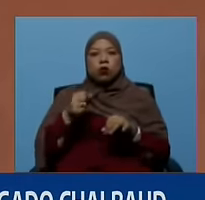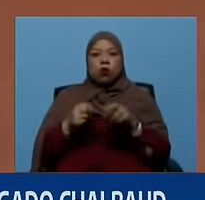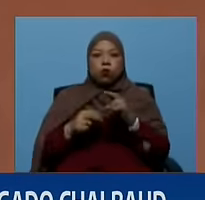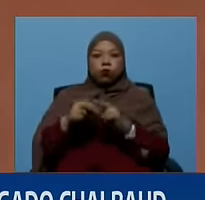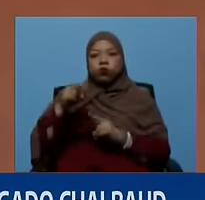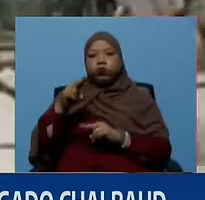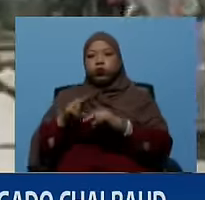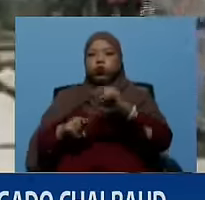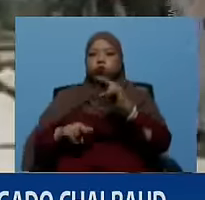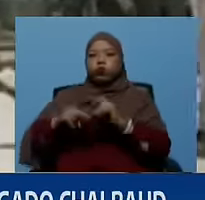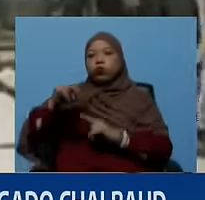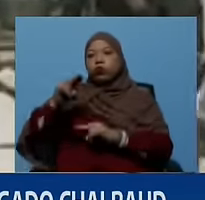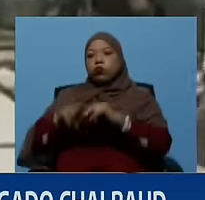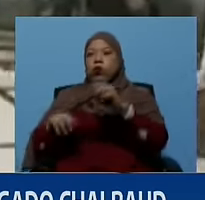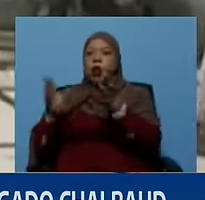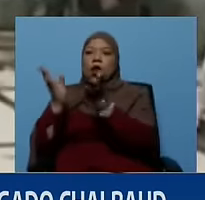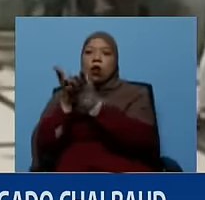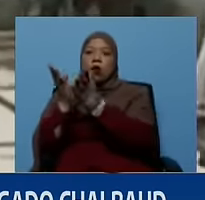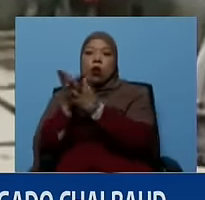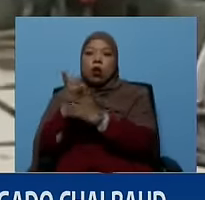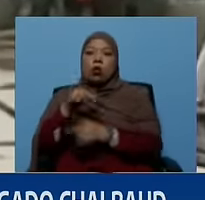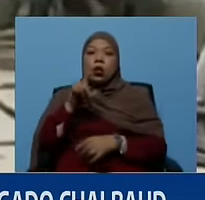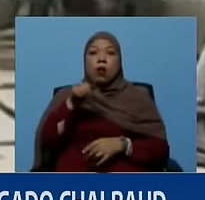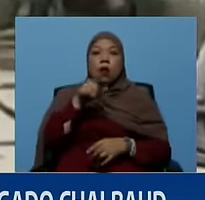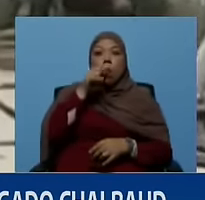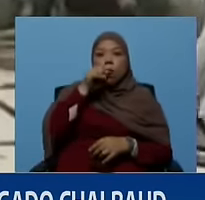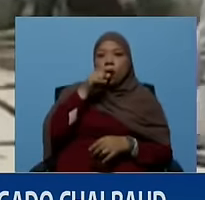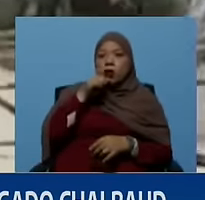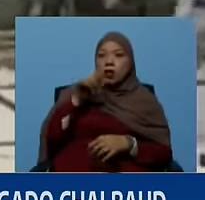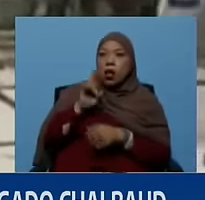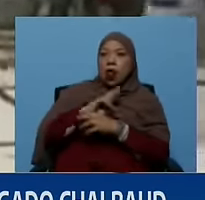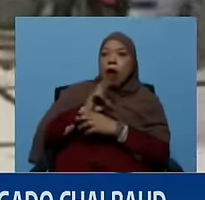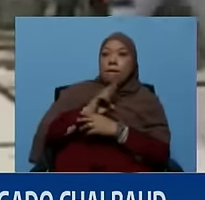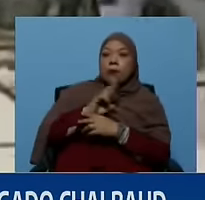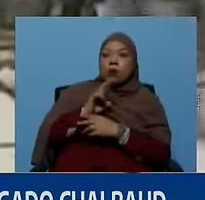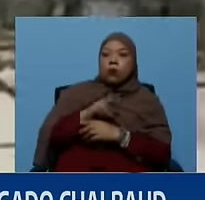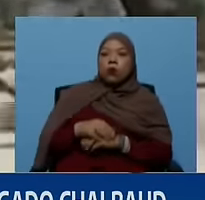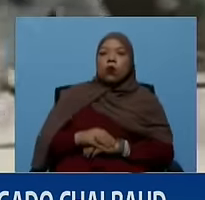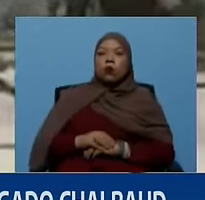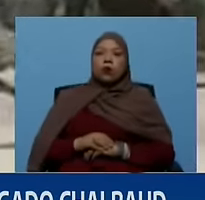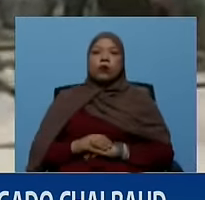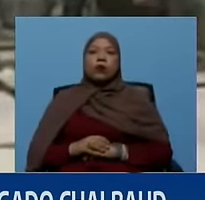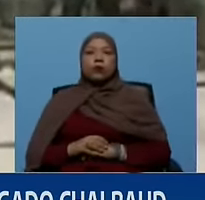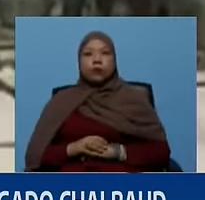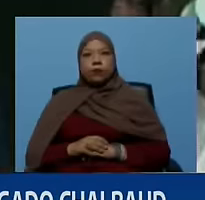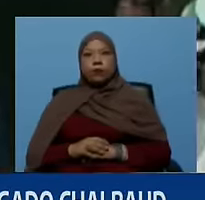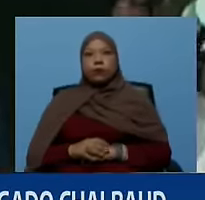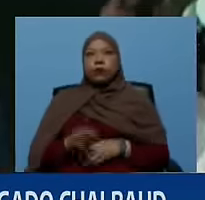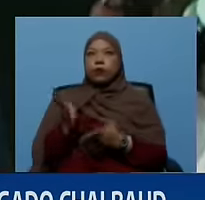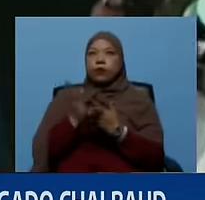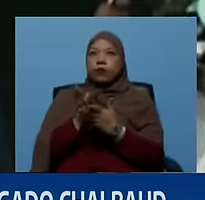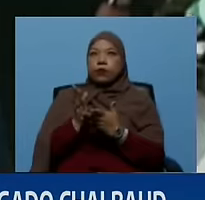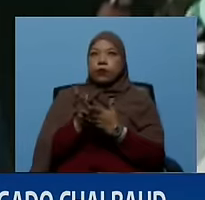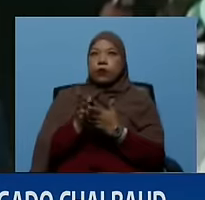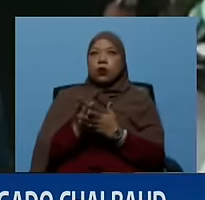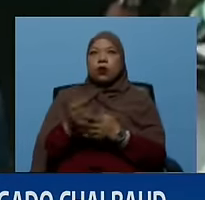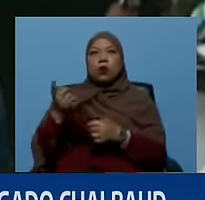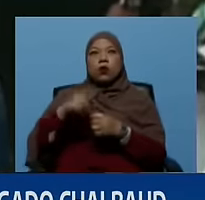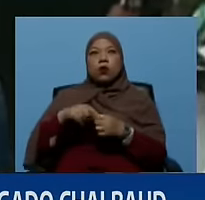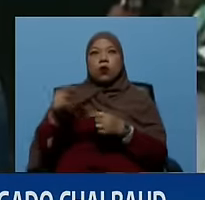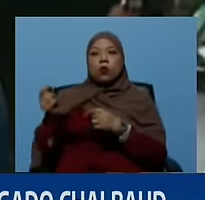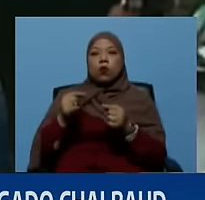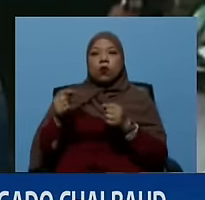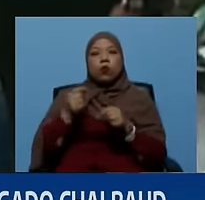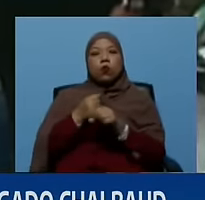presidente quería comentarte algo rapidito creo que es importante decirlo esta escuela además que atiende toda esta zona que son las zonas vulnerables